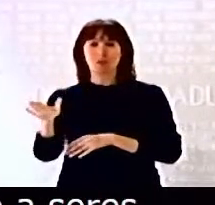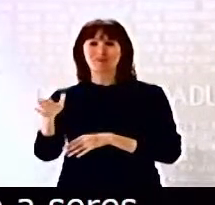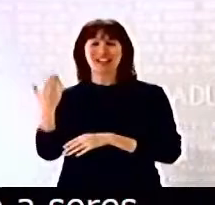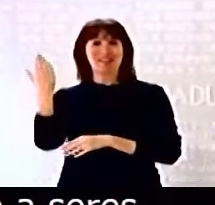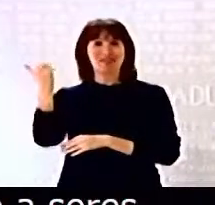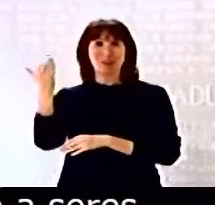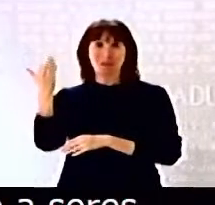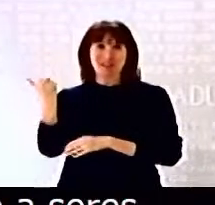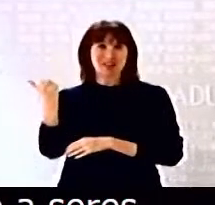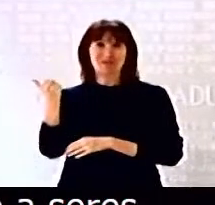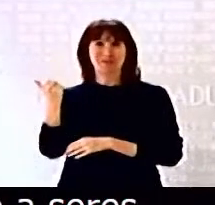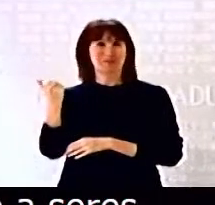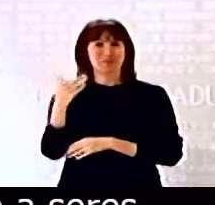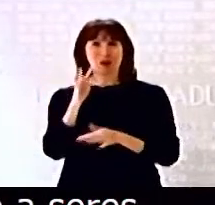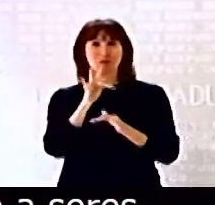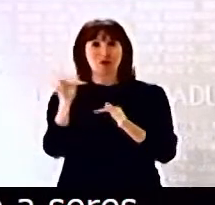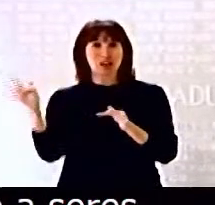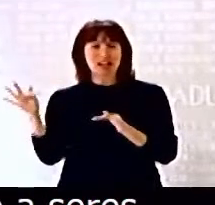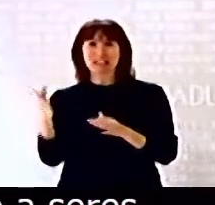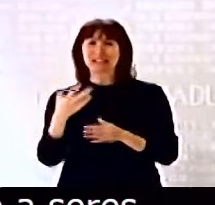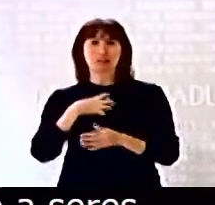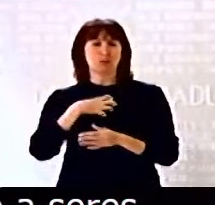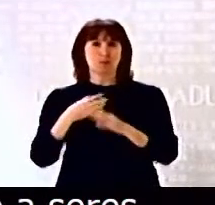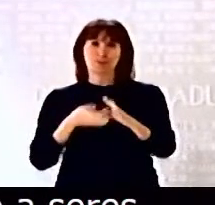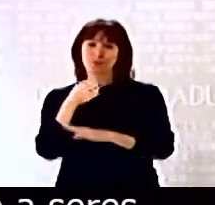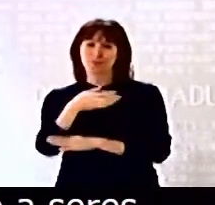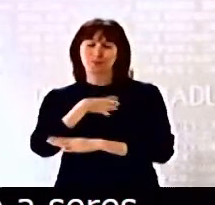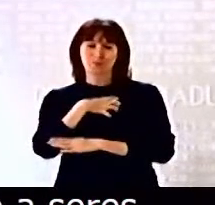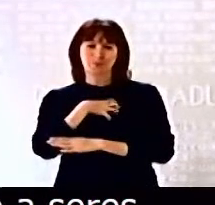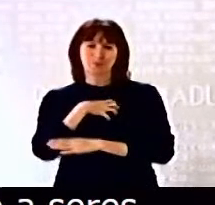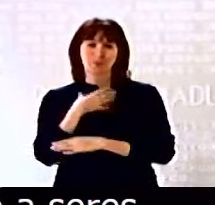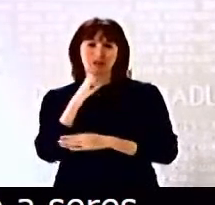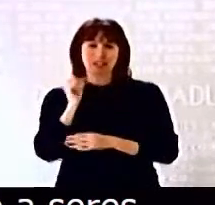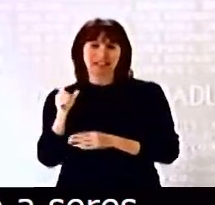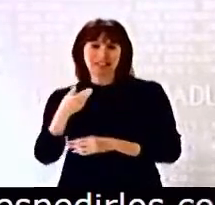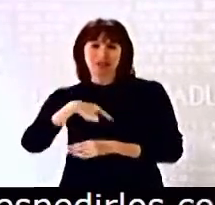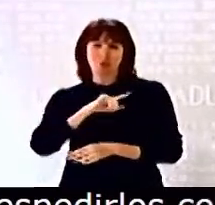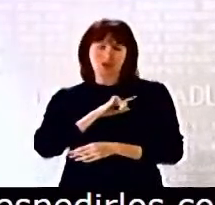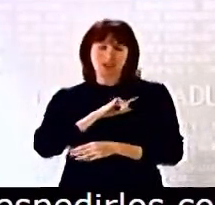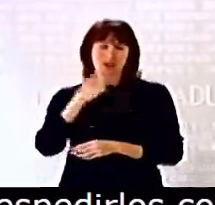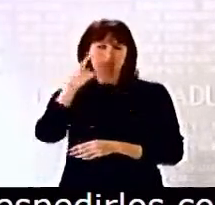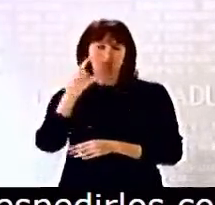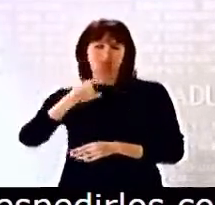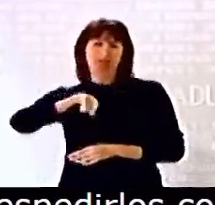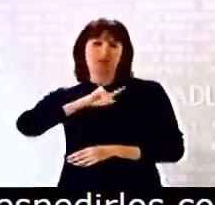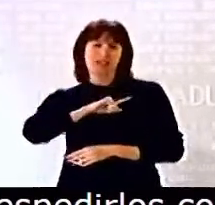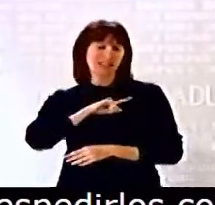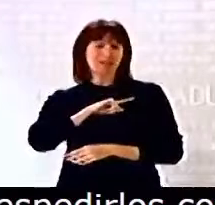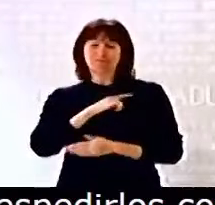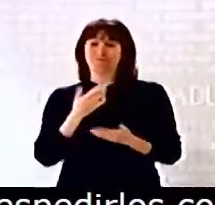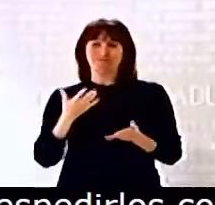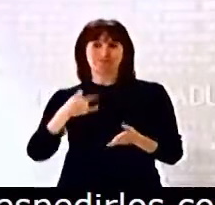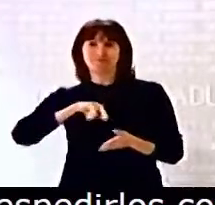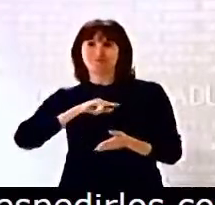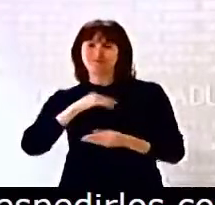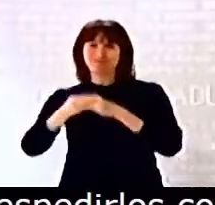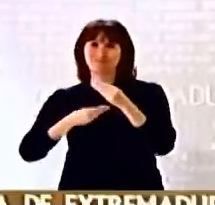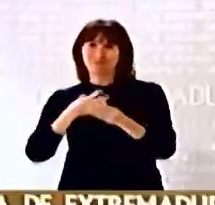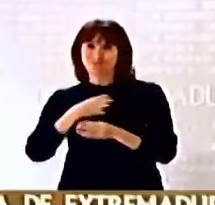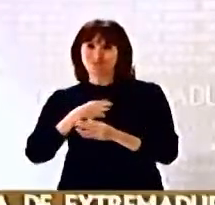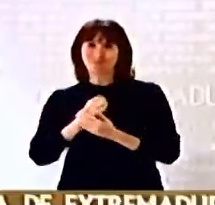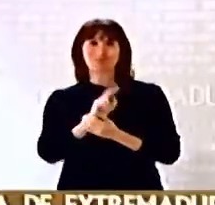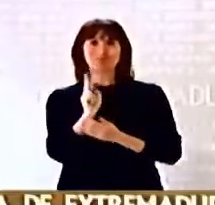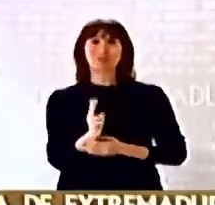despedirlo como es habitual en nosotros, como dicen nuestras costumbres. En segundo